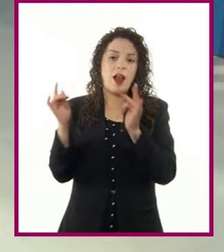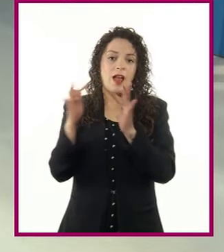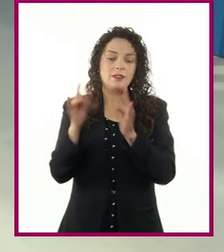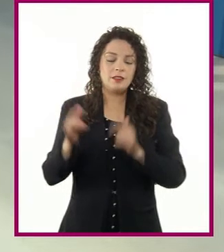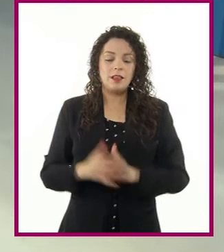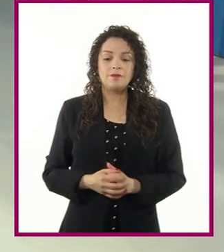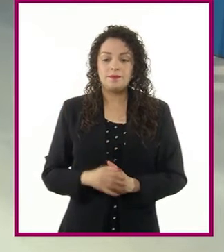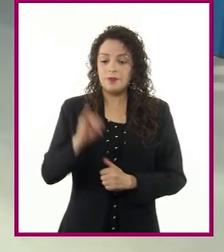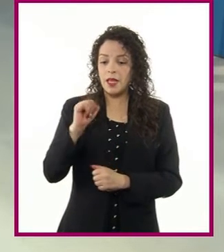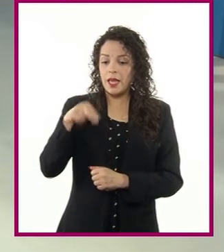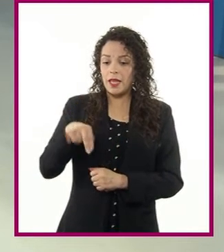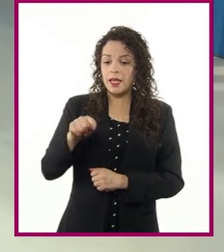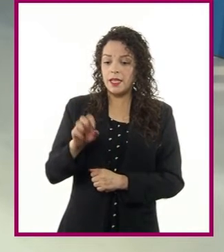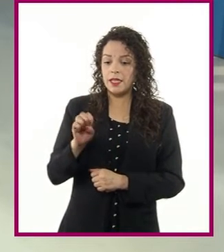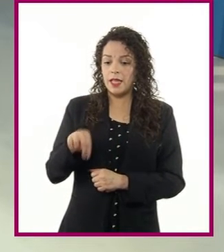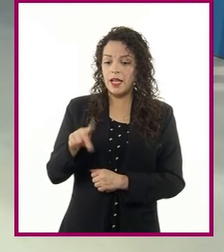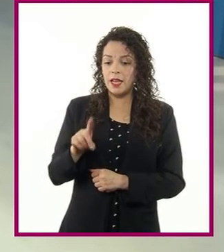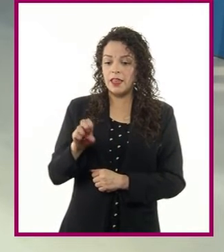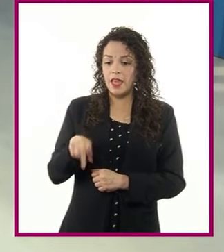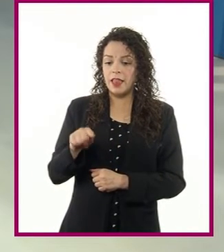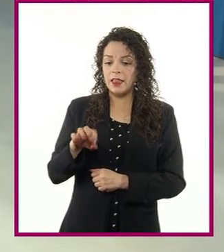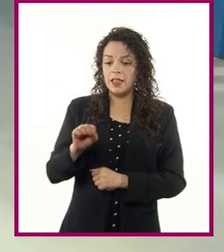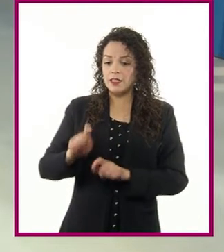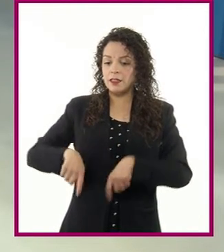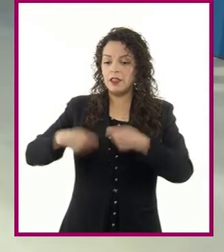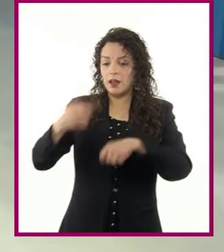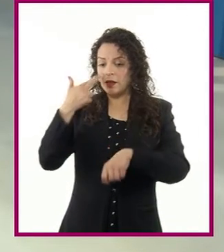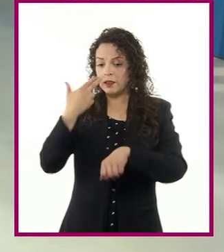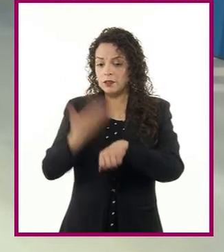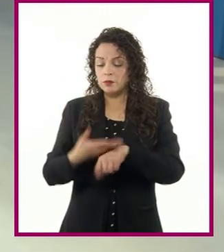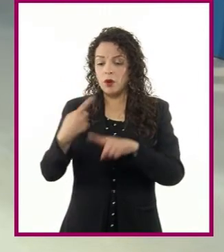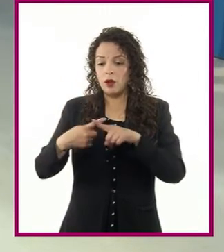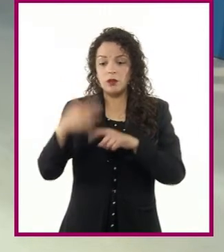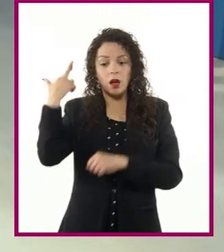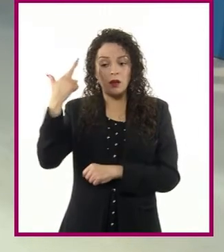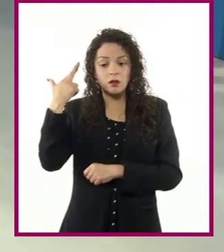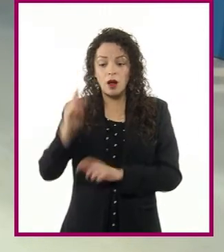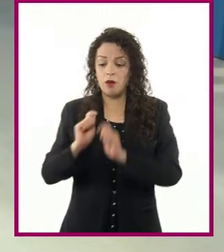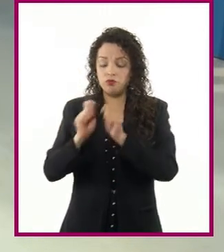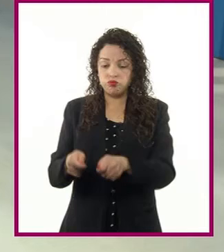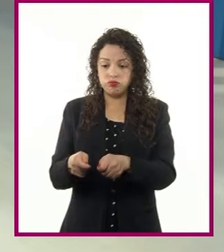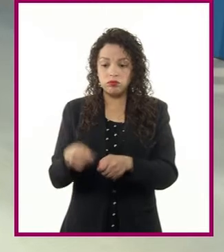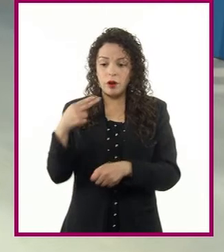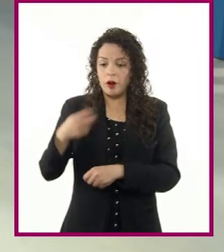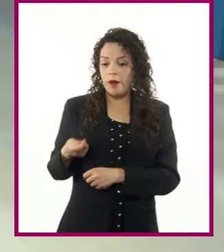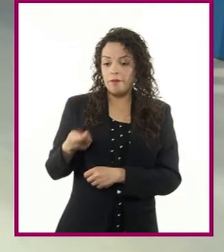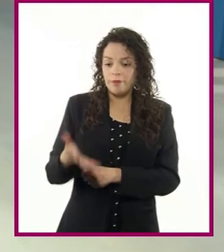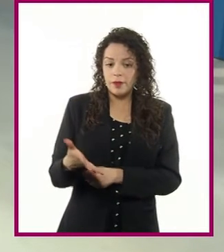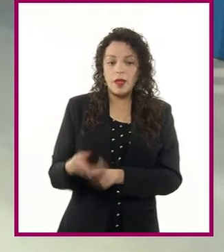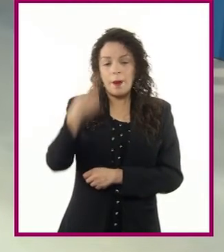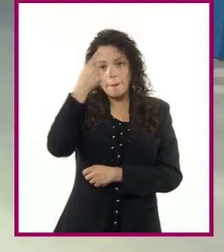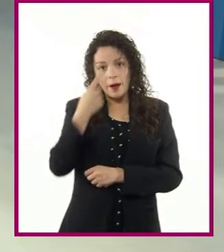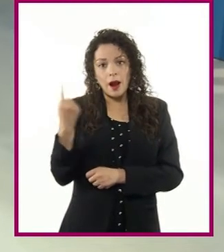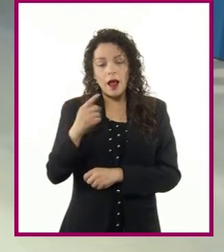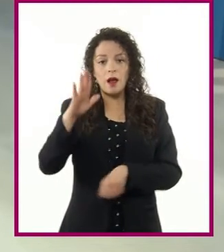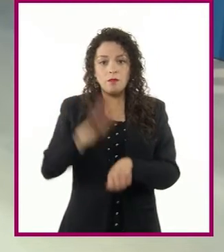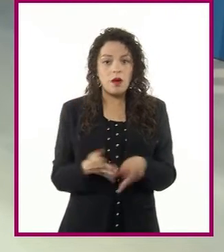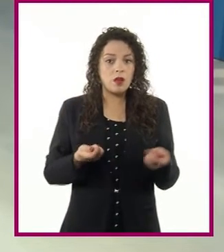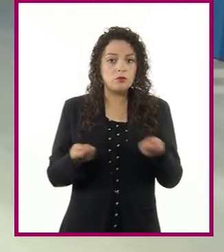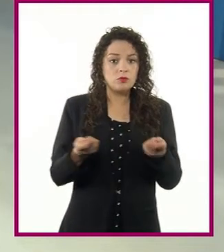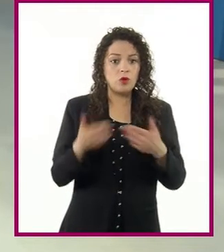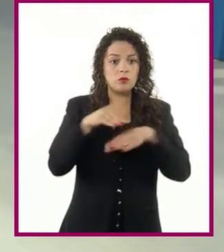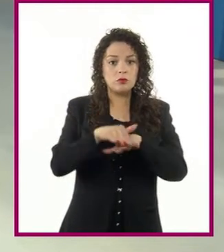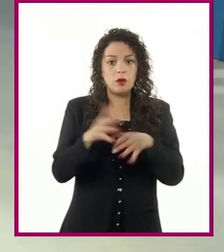Los intendentes eran funcionarios designados directamente por el rey. De esta manera, buscaba ejercer mayor control sobre